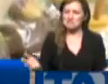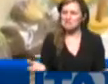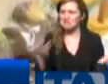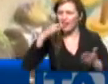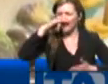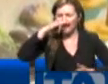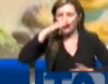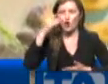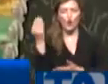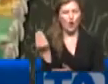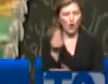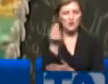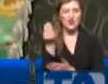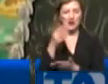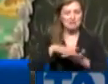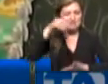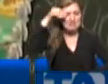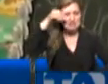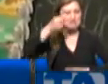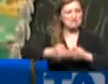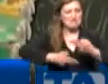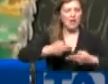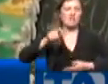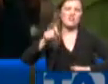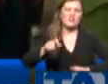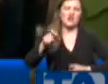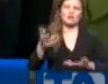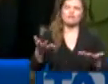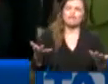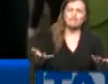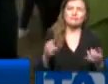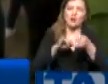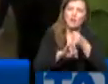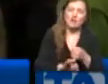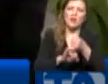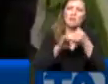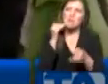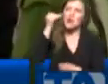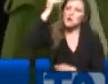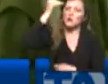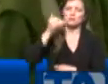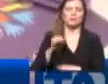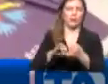a los niños y adolescentes a emprender sin la necesidad de depender de un adulto.